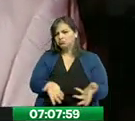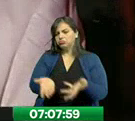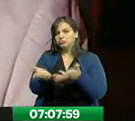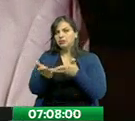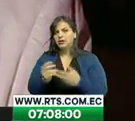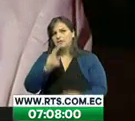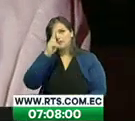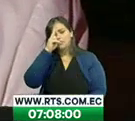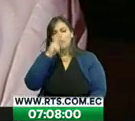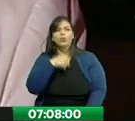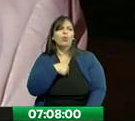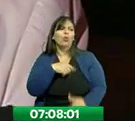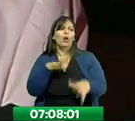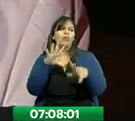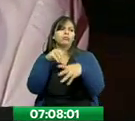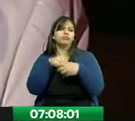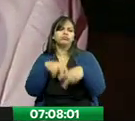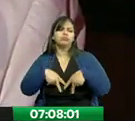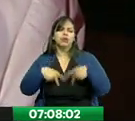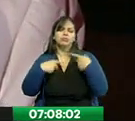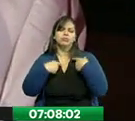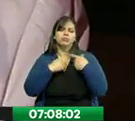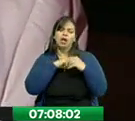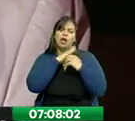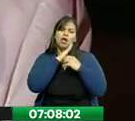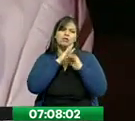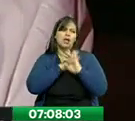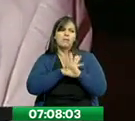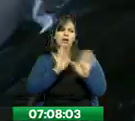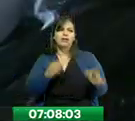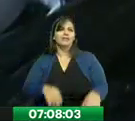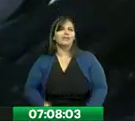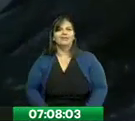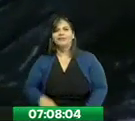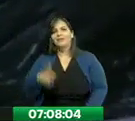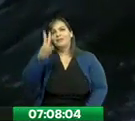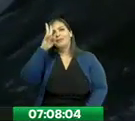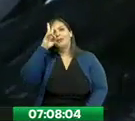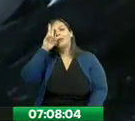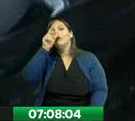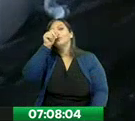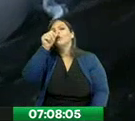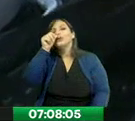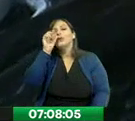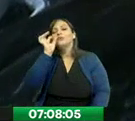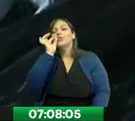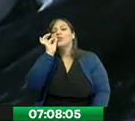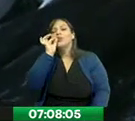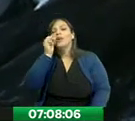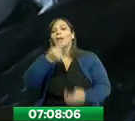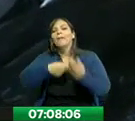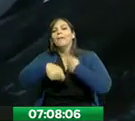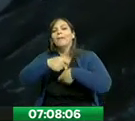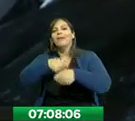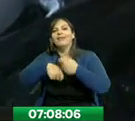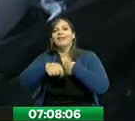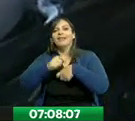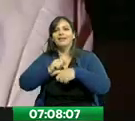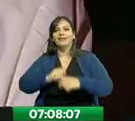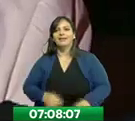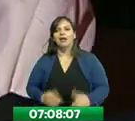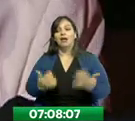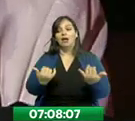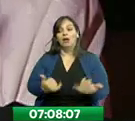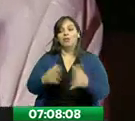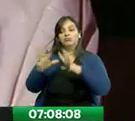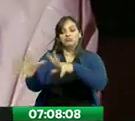enfrentada esta persona no se lo podía determinar aún, porque de la sustancia se va a hacer una verificación, pesaje y toma de muestras